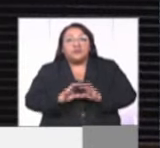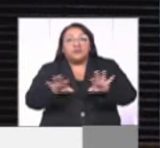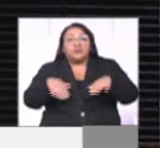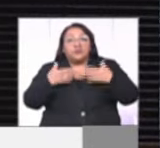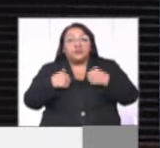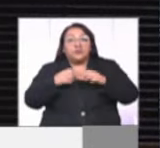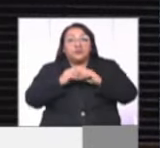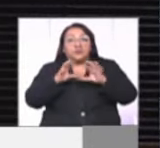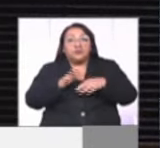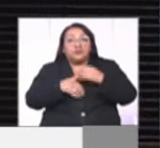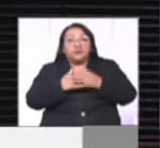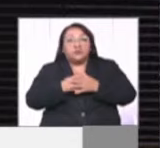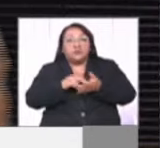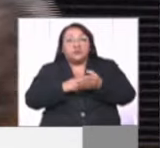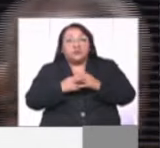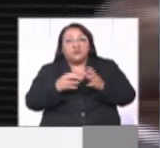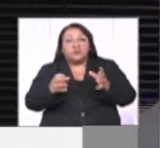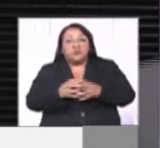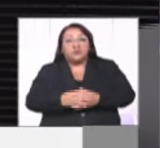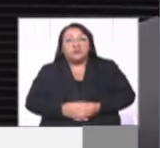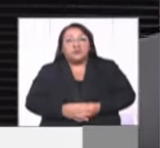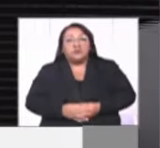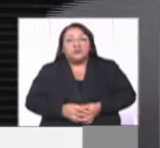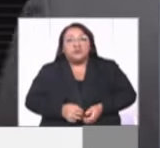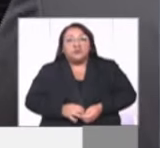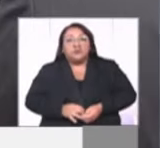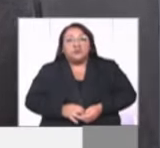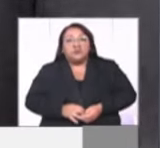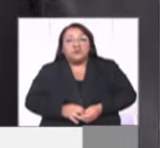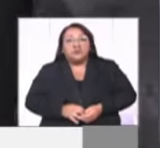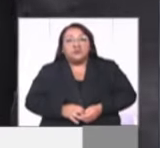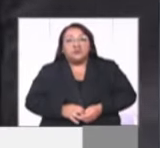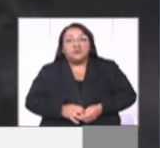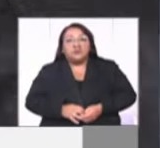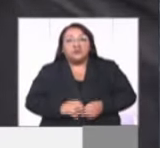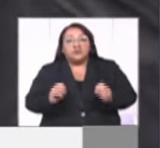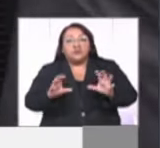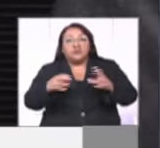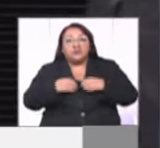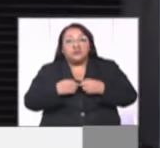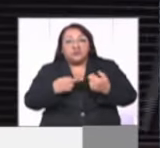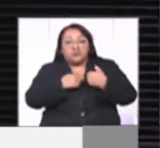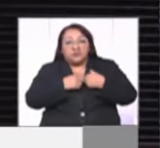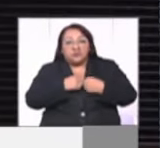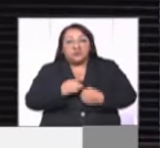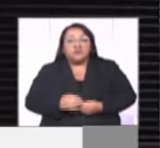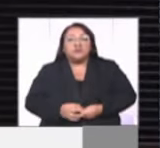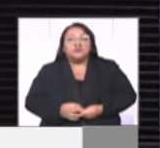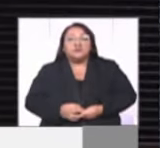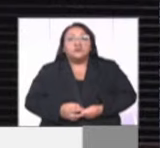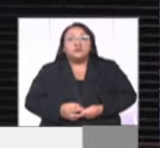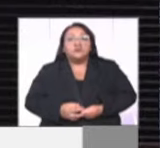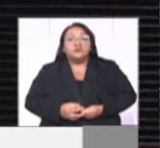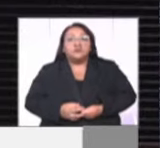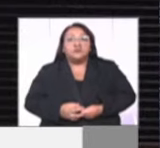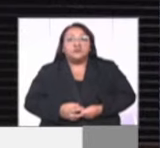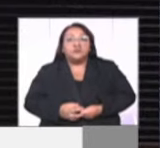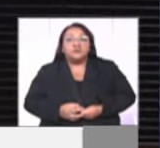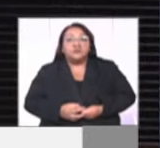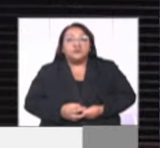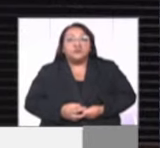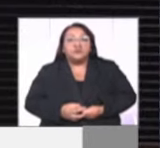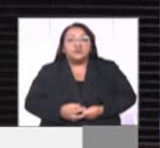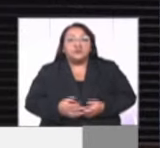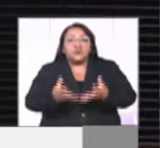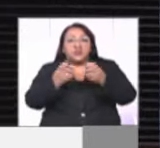esclarecer, quien lejos de poder asumir responsabilidades, ha pretendido sorprender